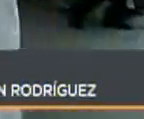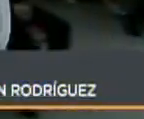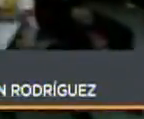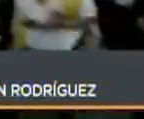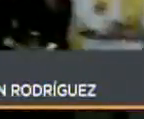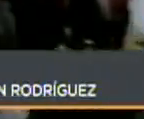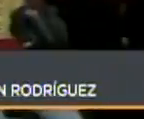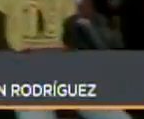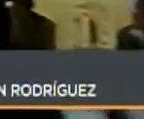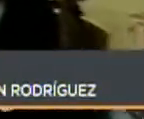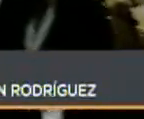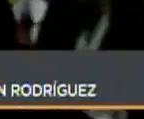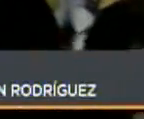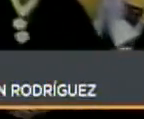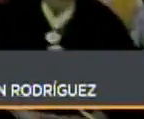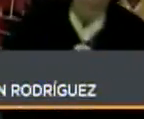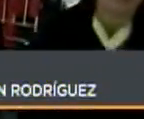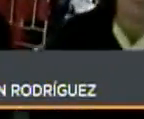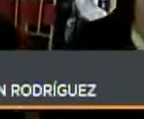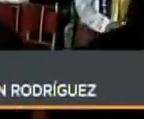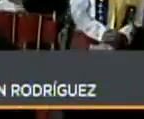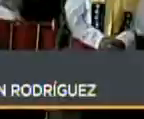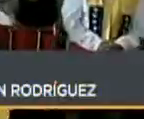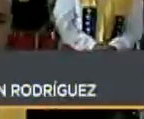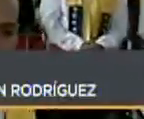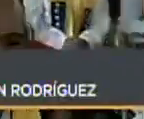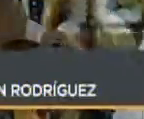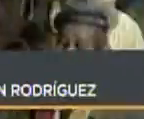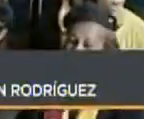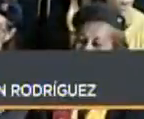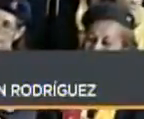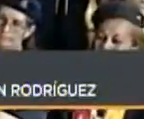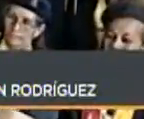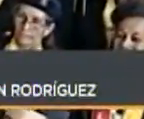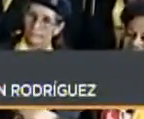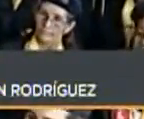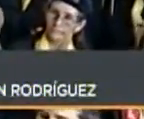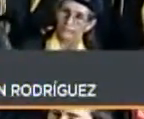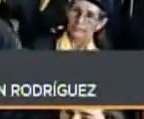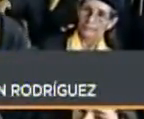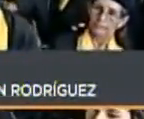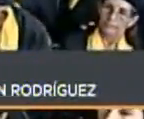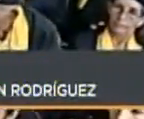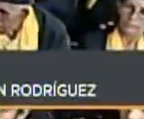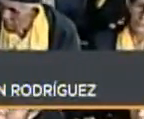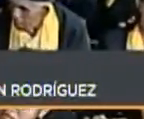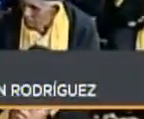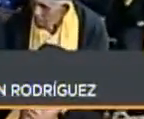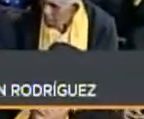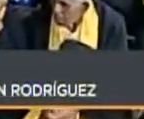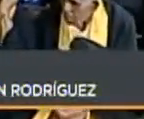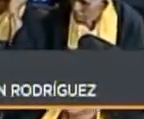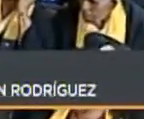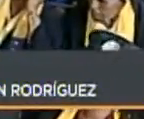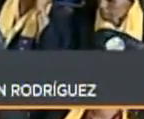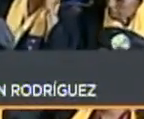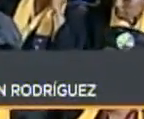principio, decenas de miles de testimonios. A continuación, el líder de la paz y el